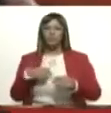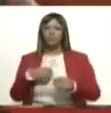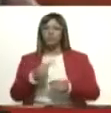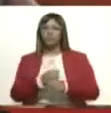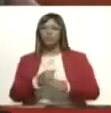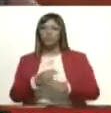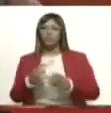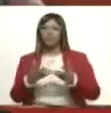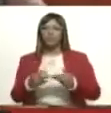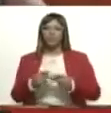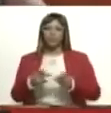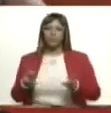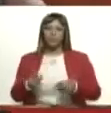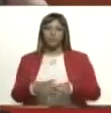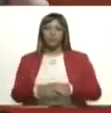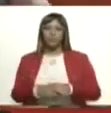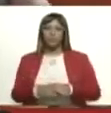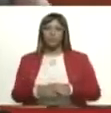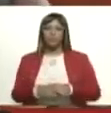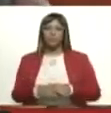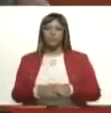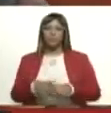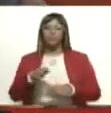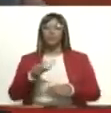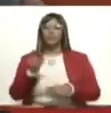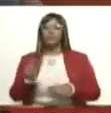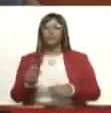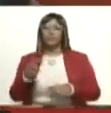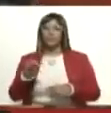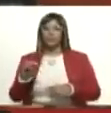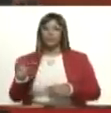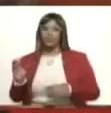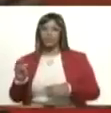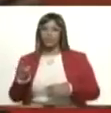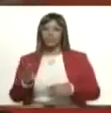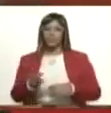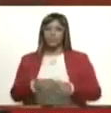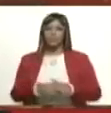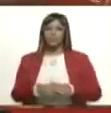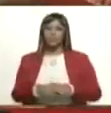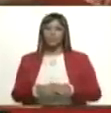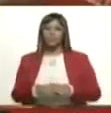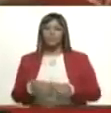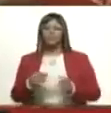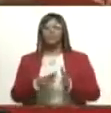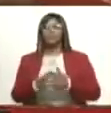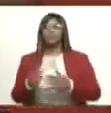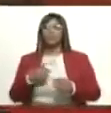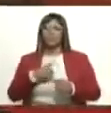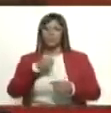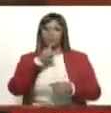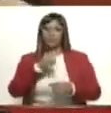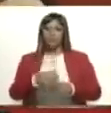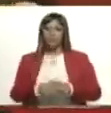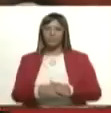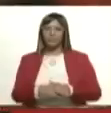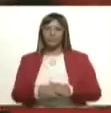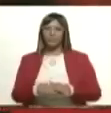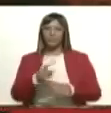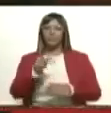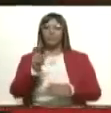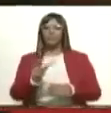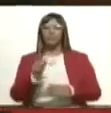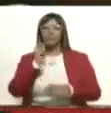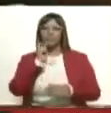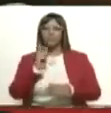funciones en la administración pública que pesa sobre la ciudadana María Corina Machado Parisca, al respecto cumplo con informarle que la ciudadana